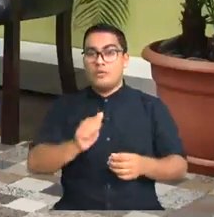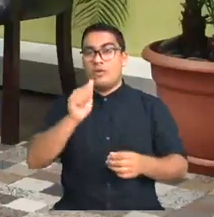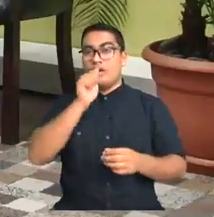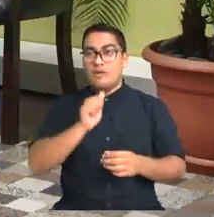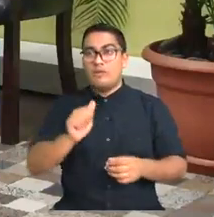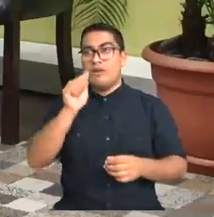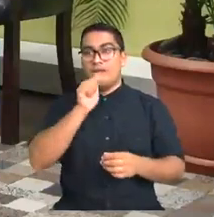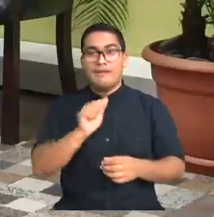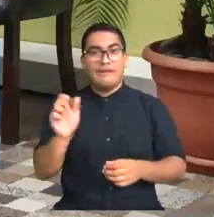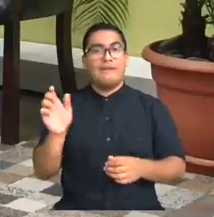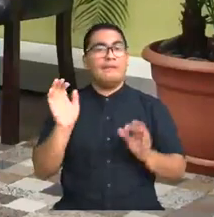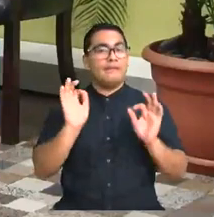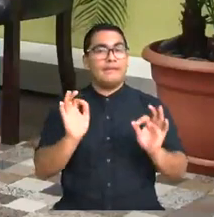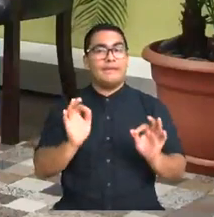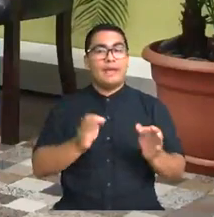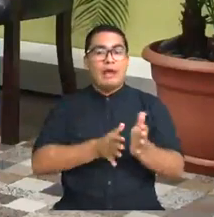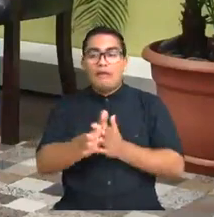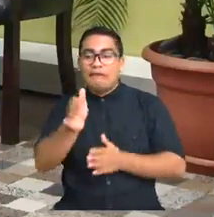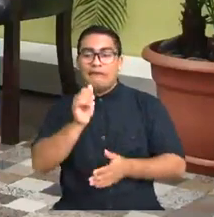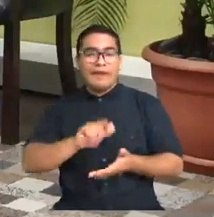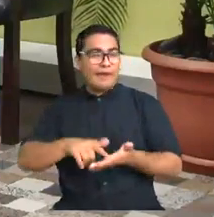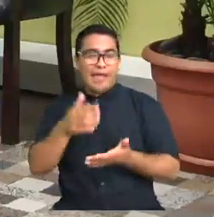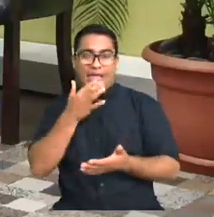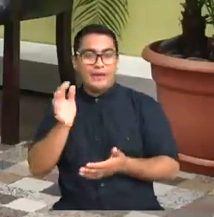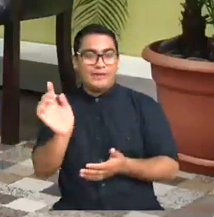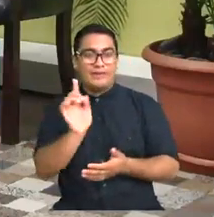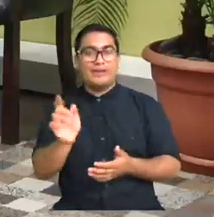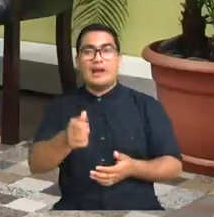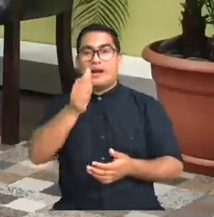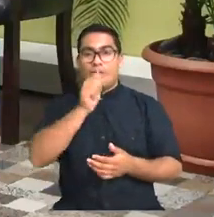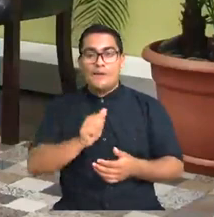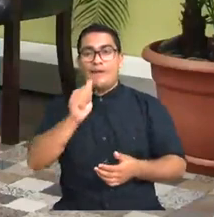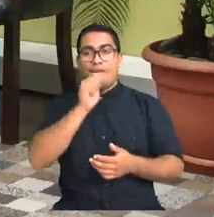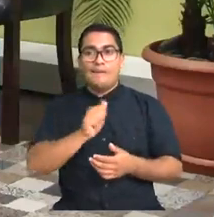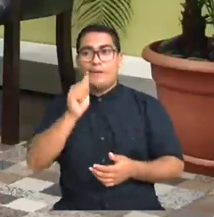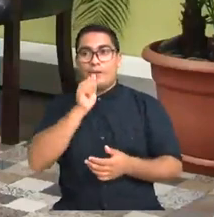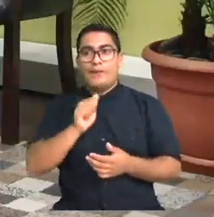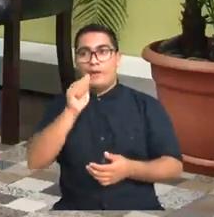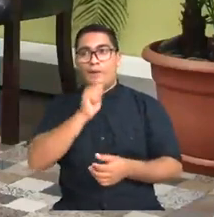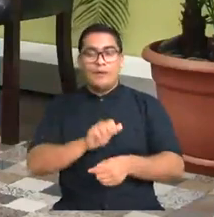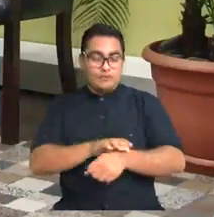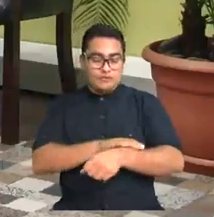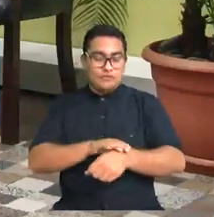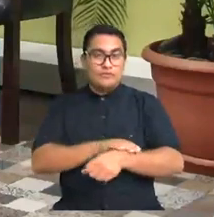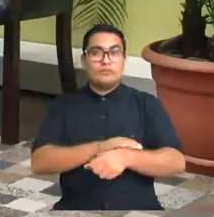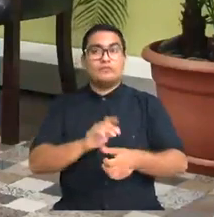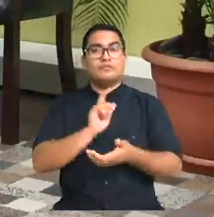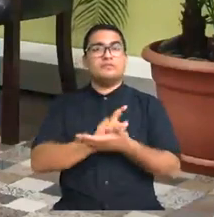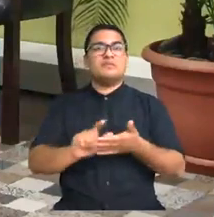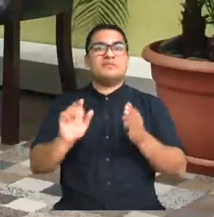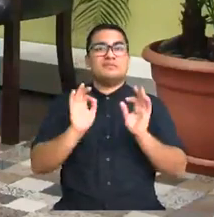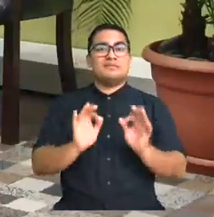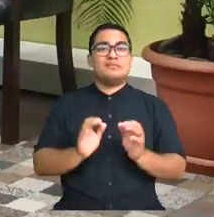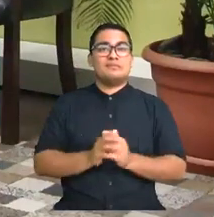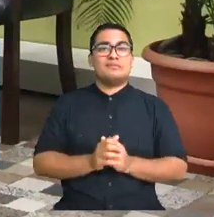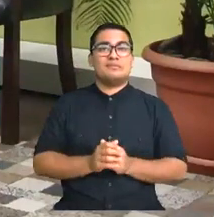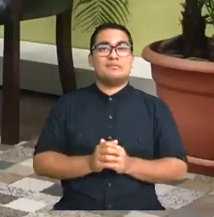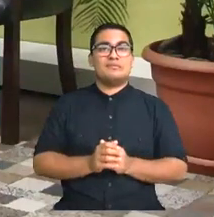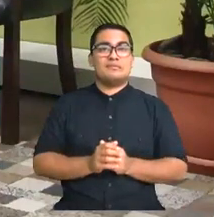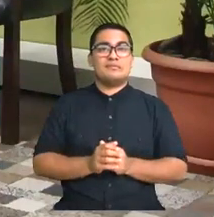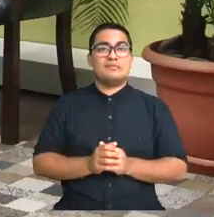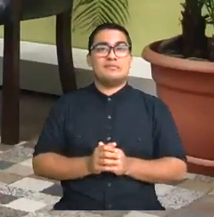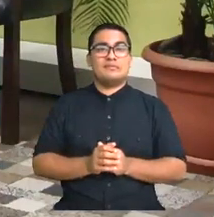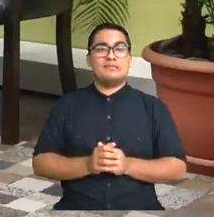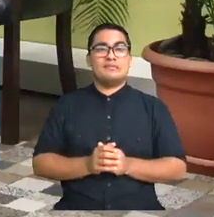no refrescos azucarados, solamente agua para mantener nuestra piel linda desde adentro. En la pausa, doctora,